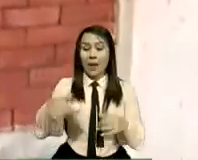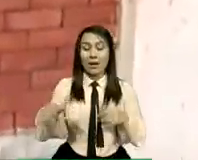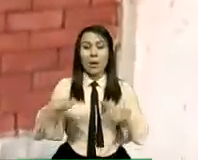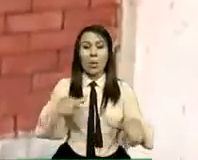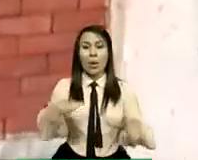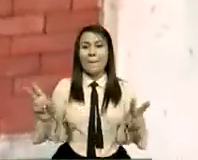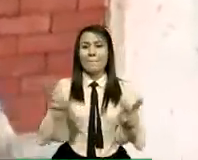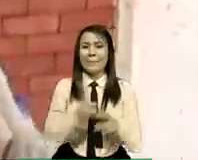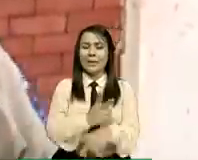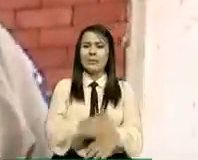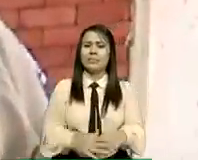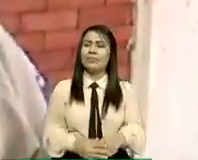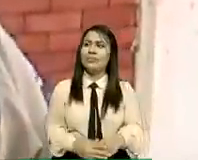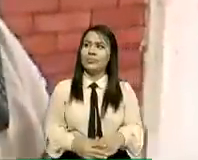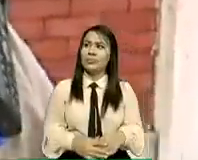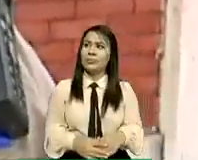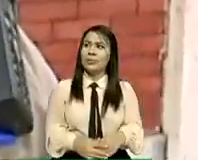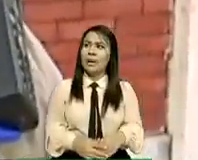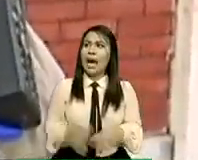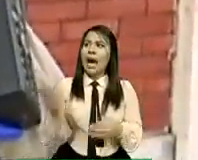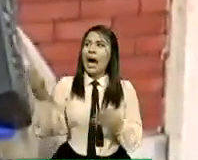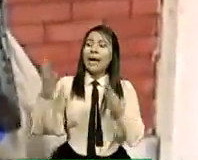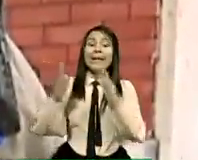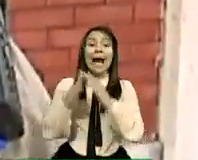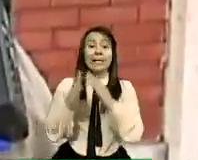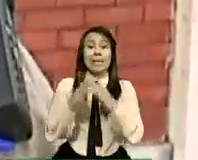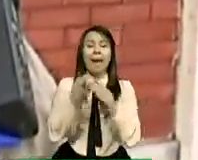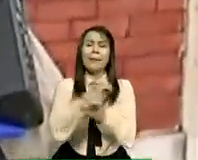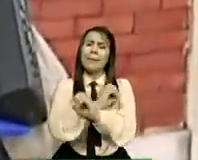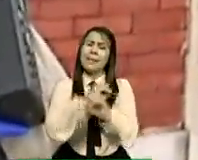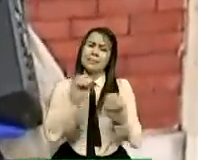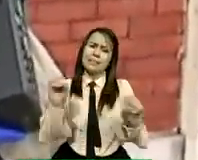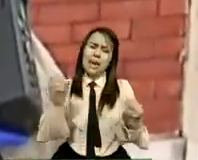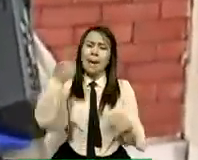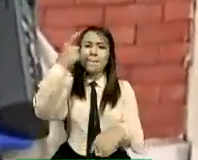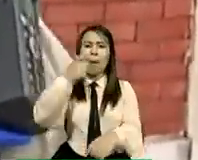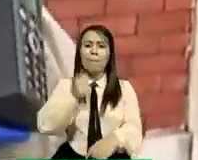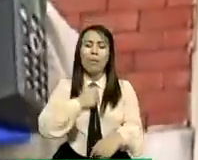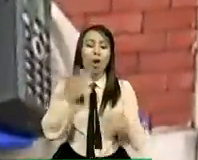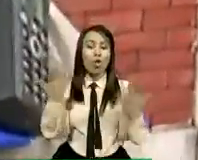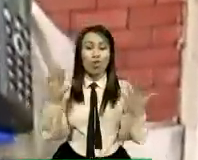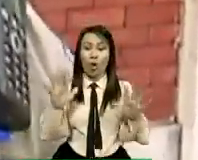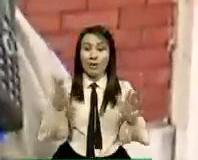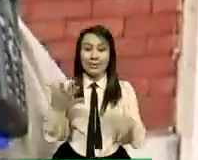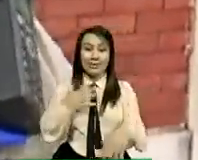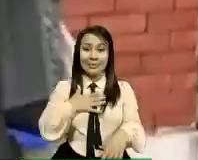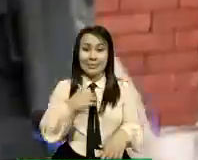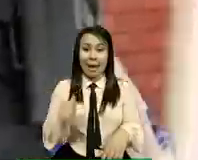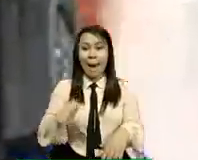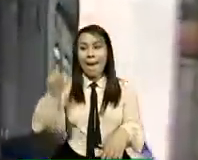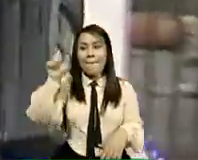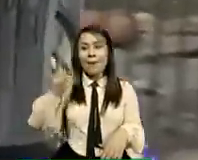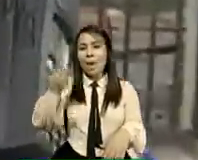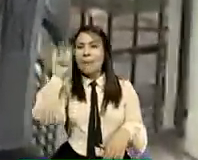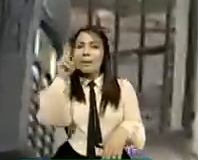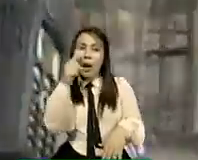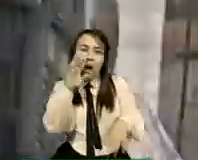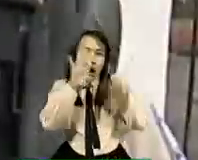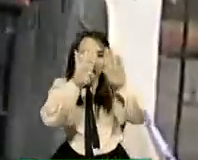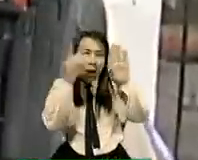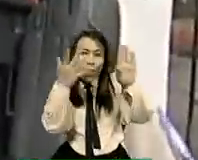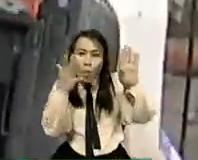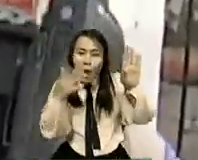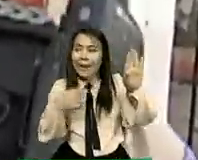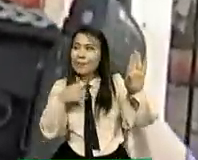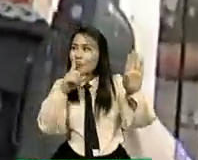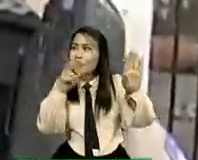abandonada que están sin sus seguridades. Es la razón que este supuesto ciudadano se ha ingresado al domicilio. No